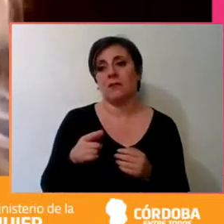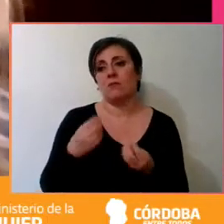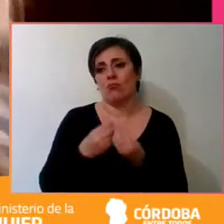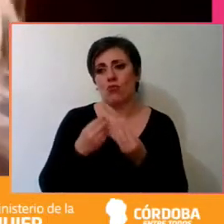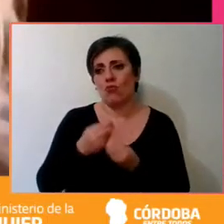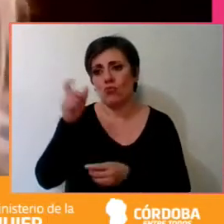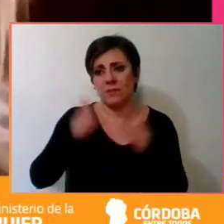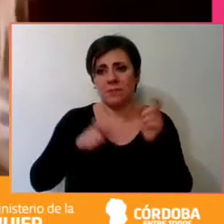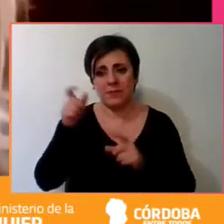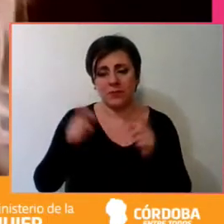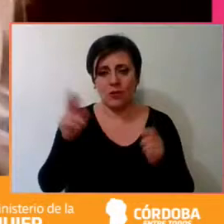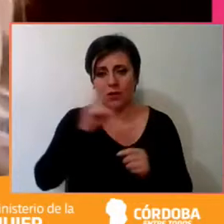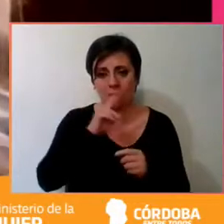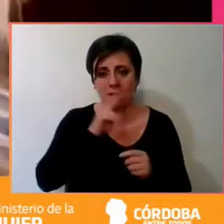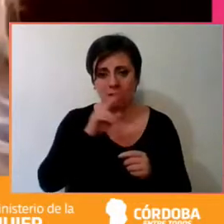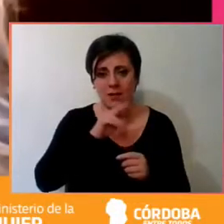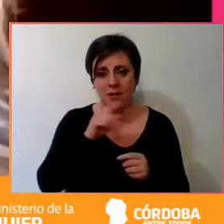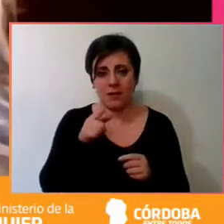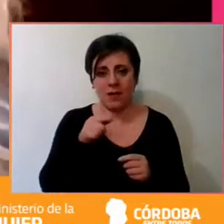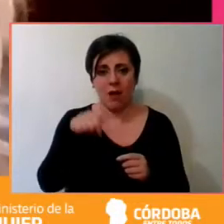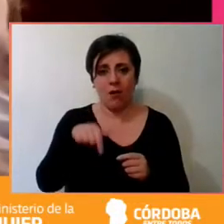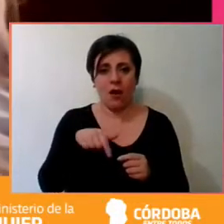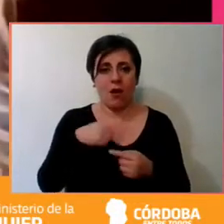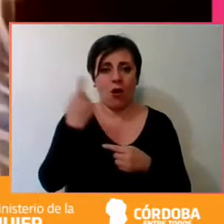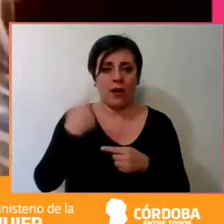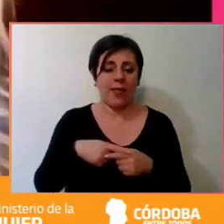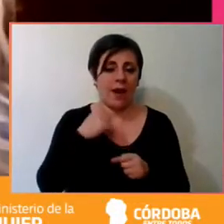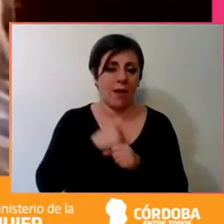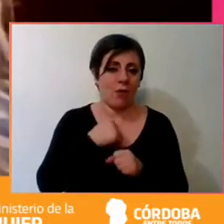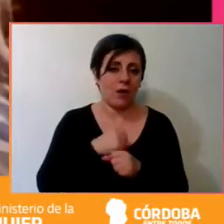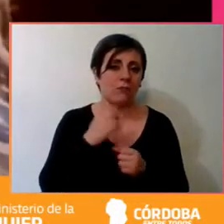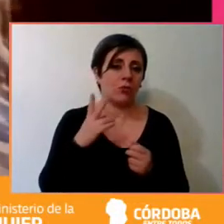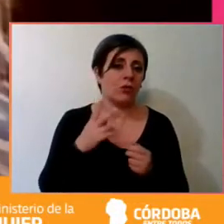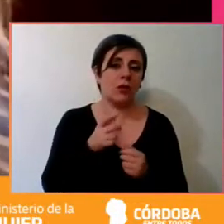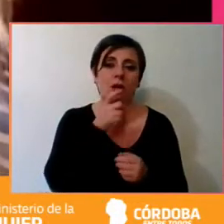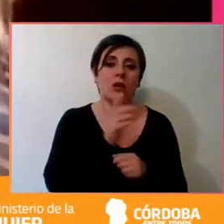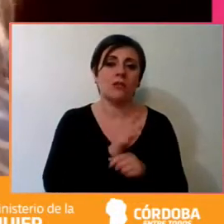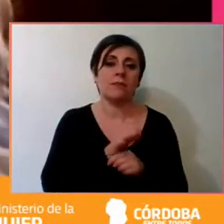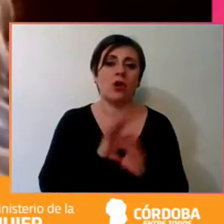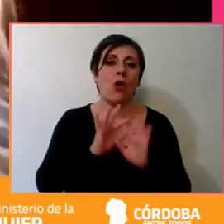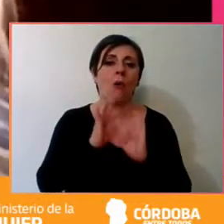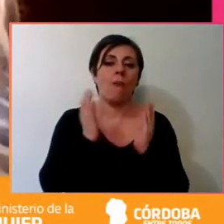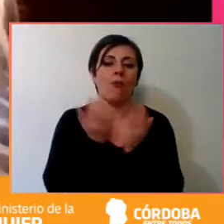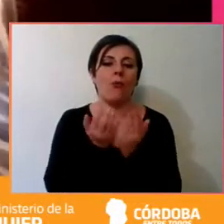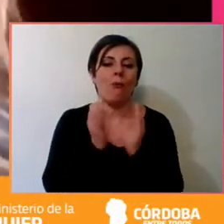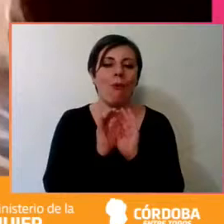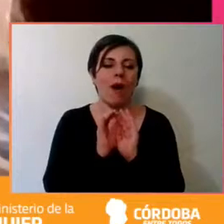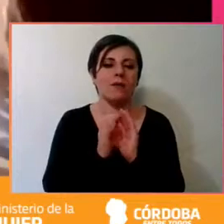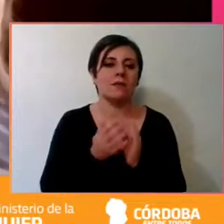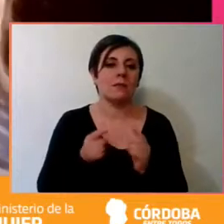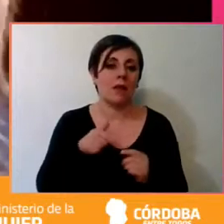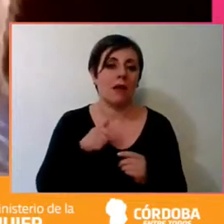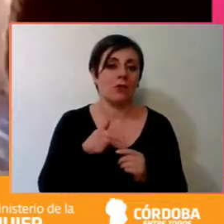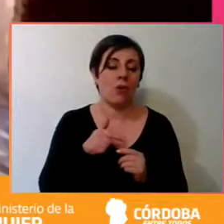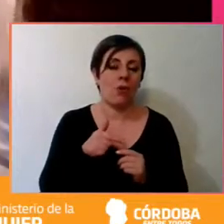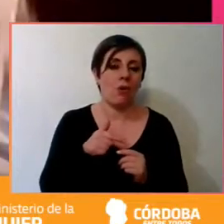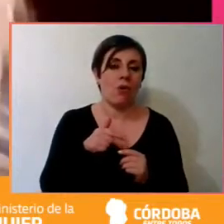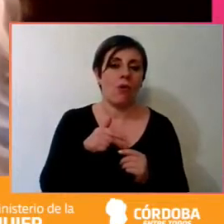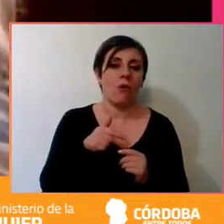doméstico salieron de estas jornadas laborales justamente por el concepto de las burbujas. Y esto, digamos, que